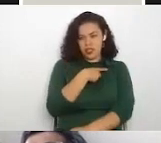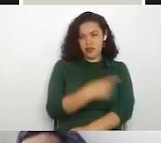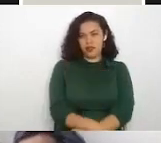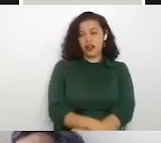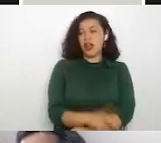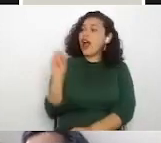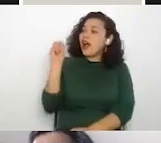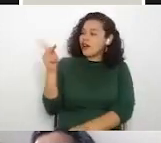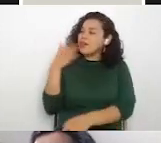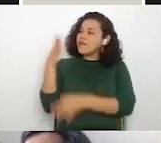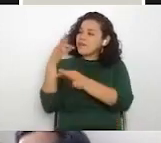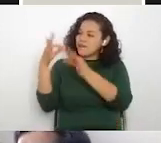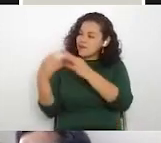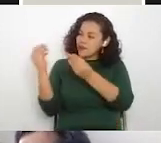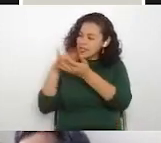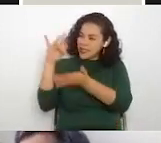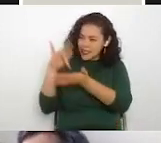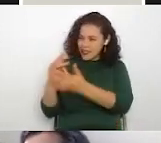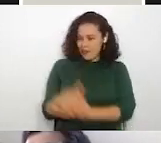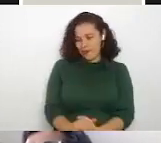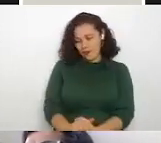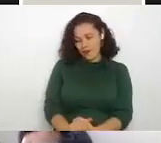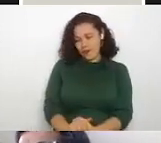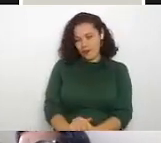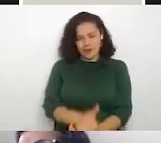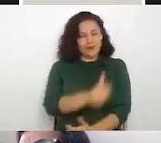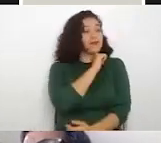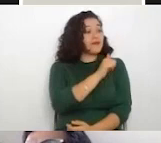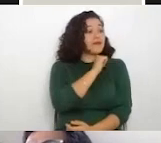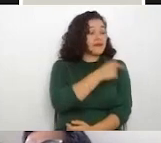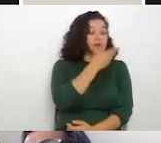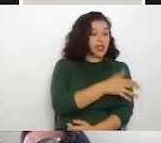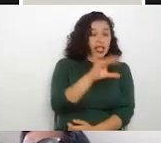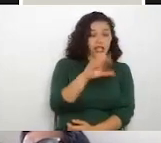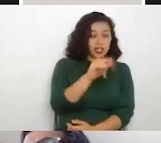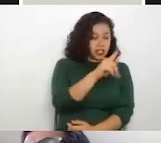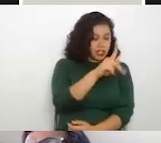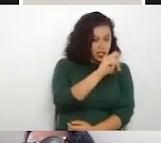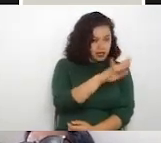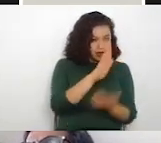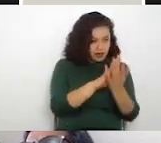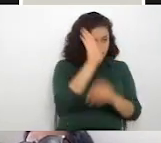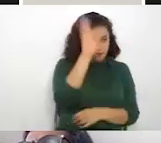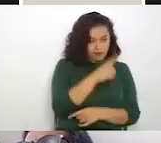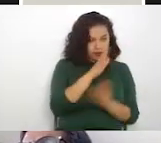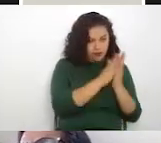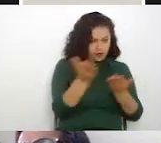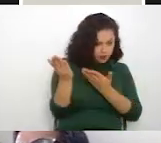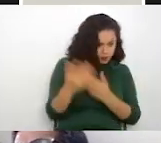Ok, perfecto. Pues muchísimas gracias. No, ¿de qué? Cristi Tapia levantó la mano, por favor, Cristi, si es tan gentil.